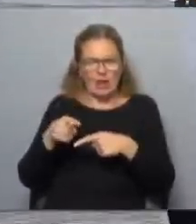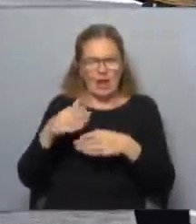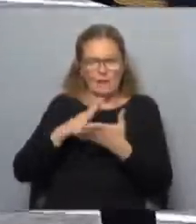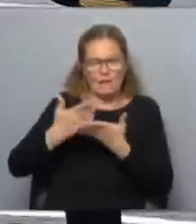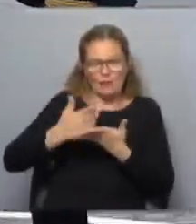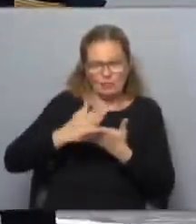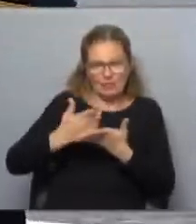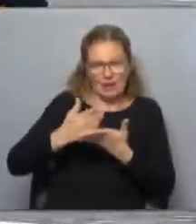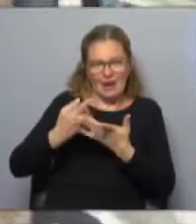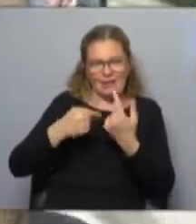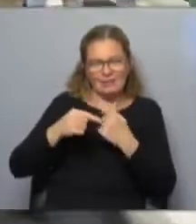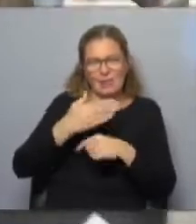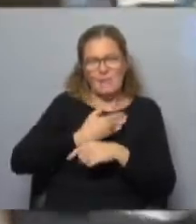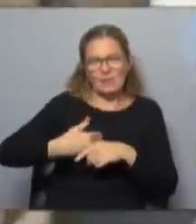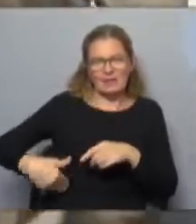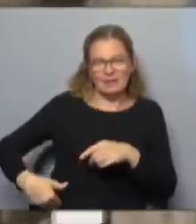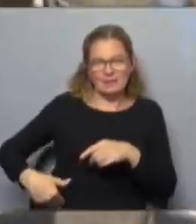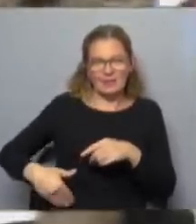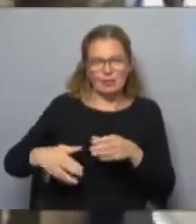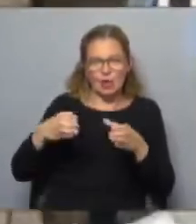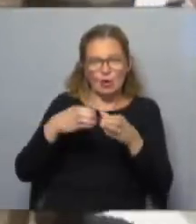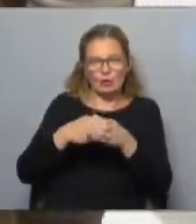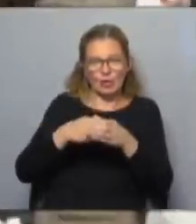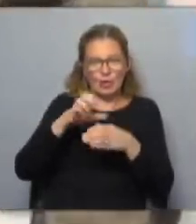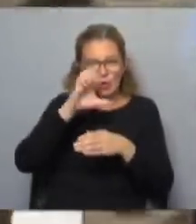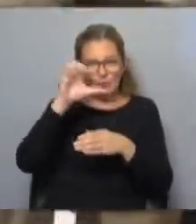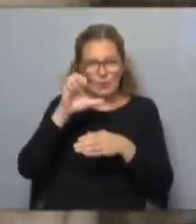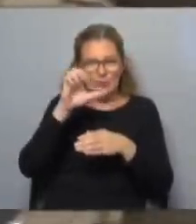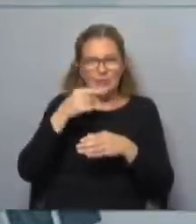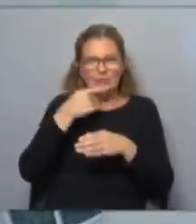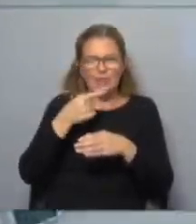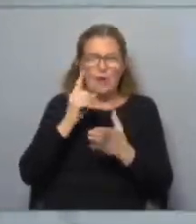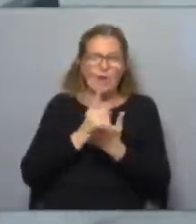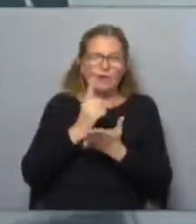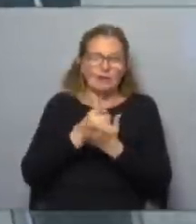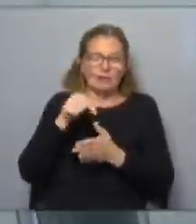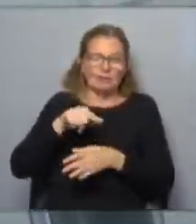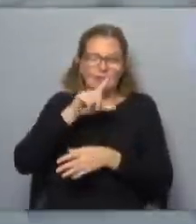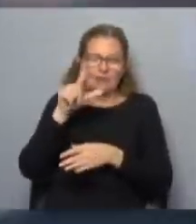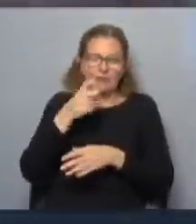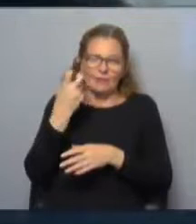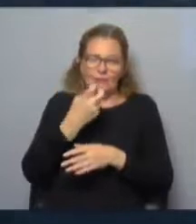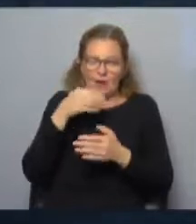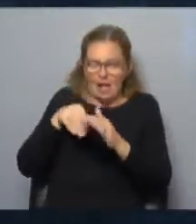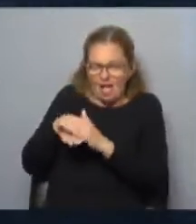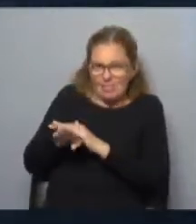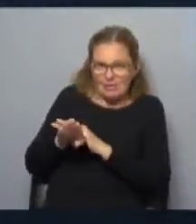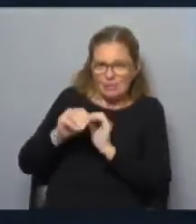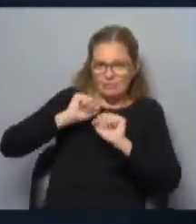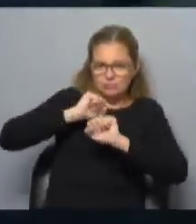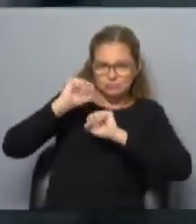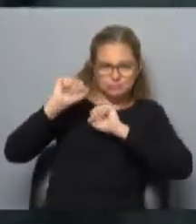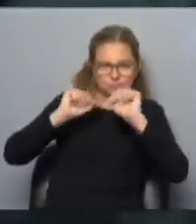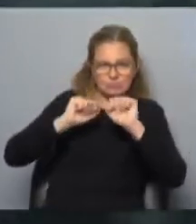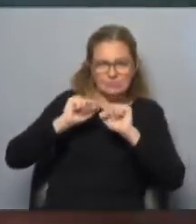fronteras. Mientras tanto el presidente del Consejo Europeo Charles Mijel se vio obligado este lunes a buscar refugio durante un bombardeo